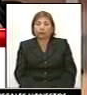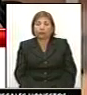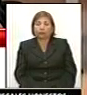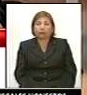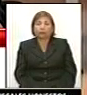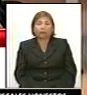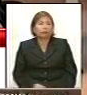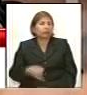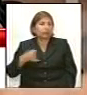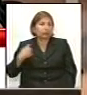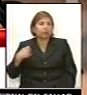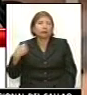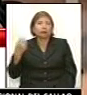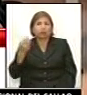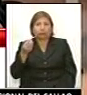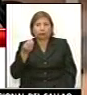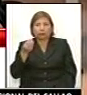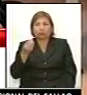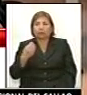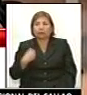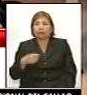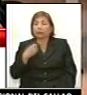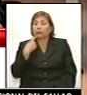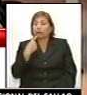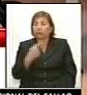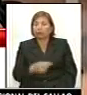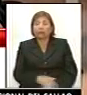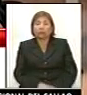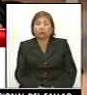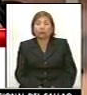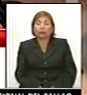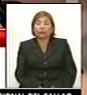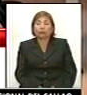de jóvenes, y es